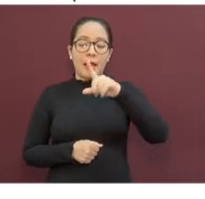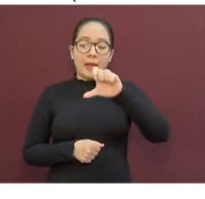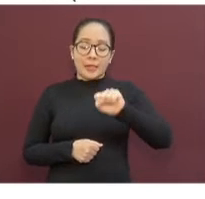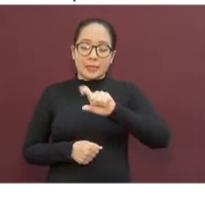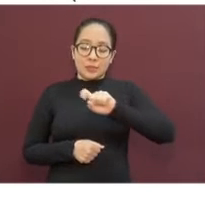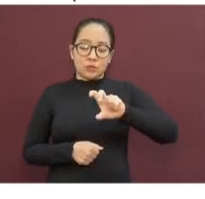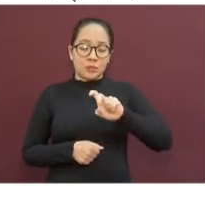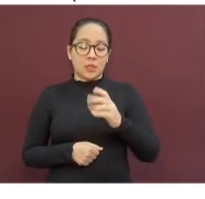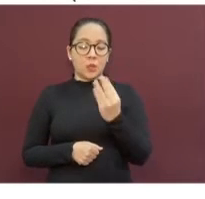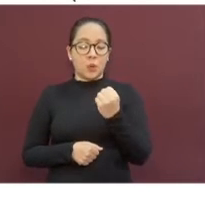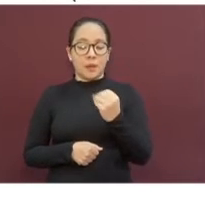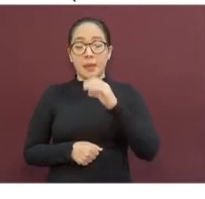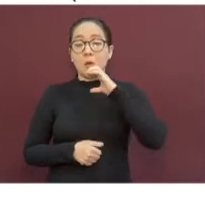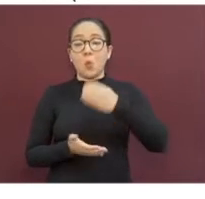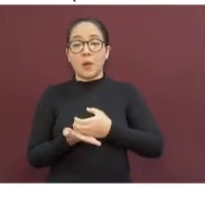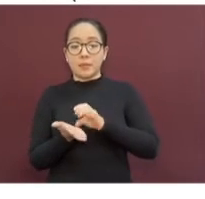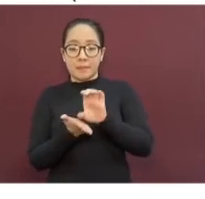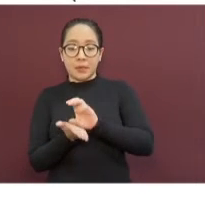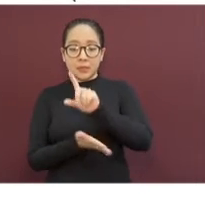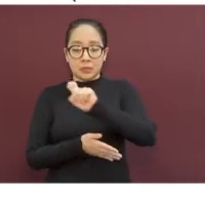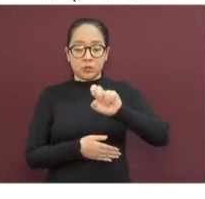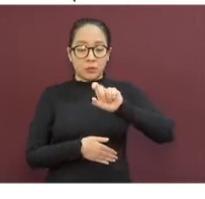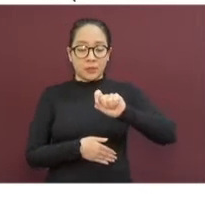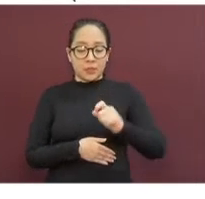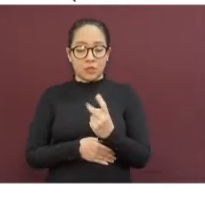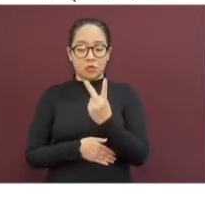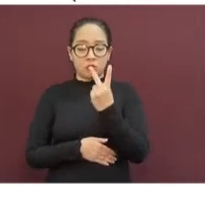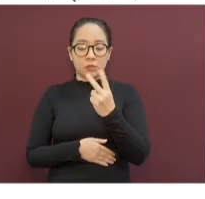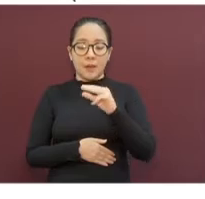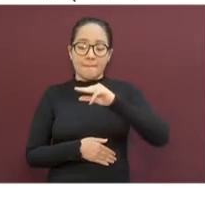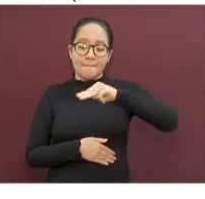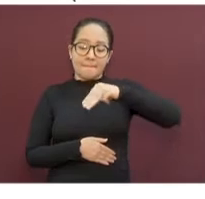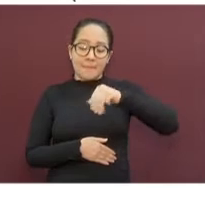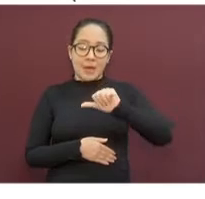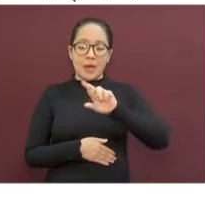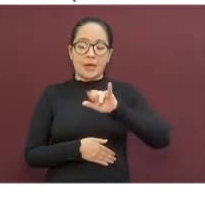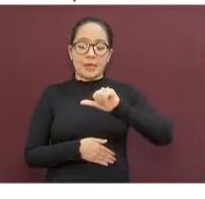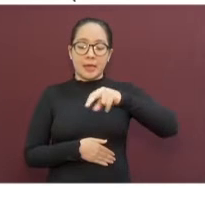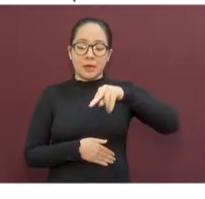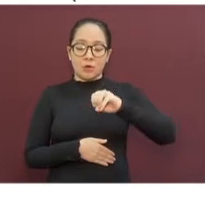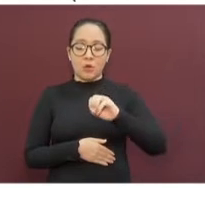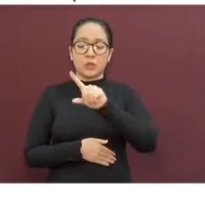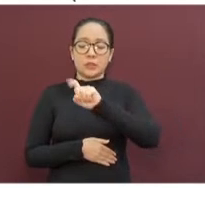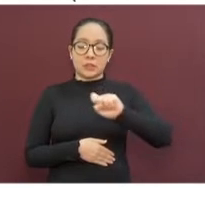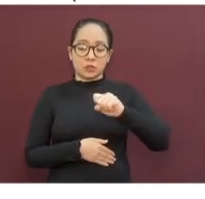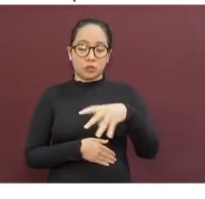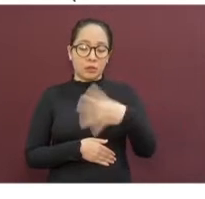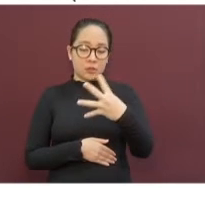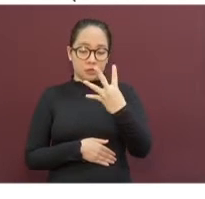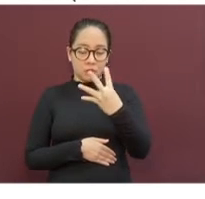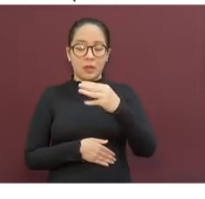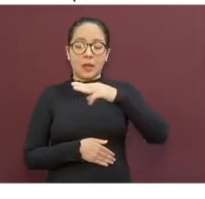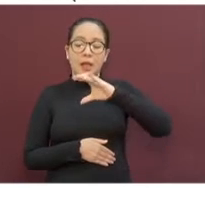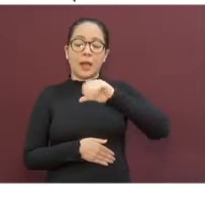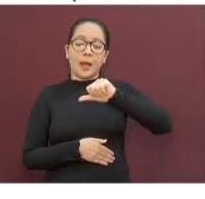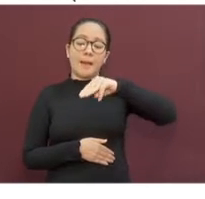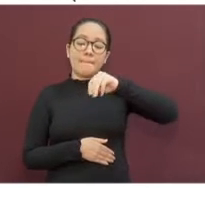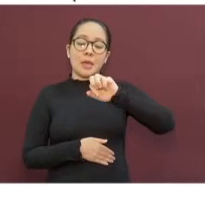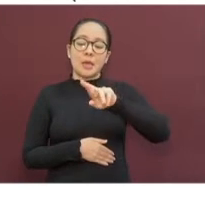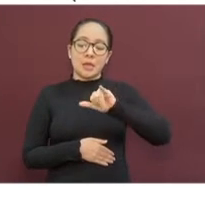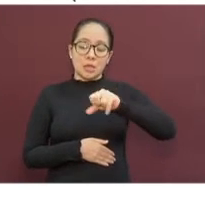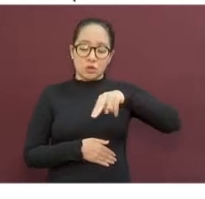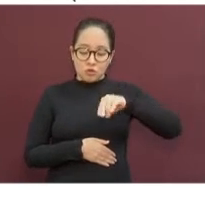coatepec 122 mariano escobedo 114 camerino z mendoza